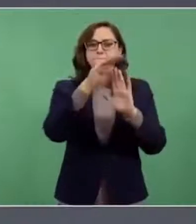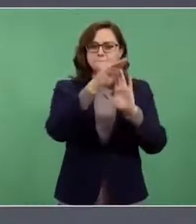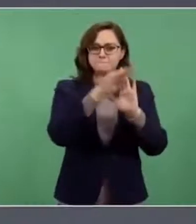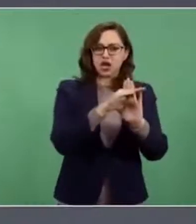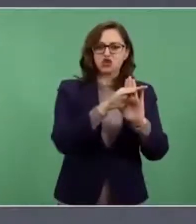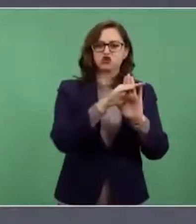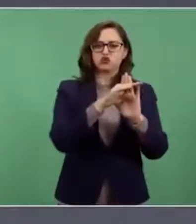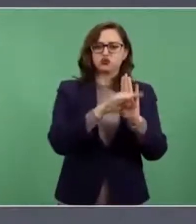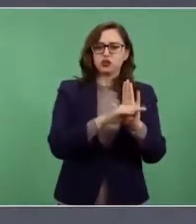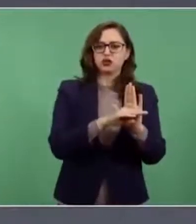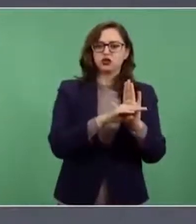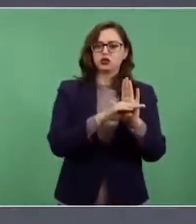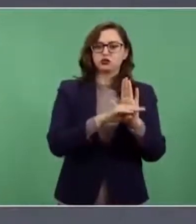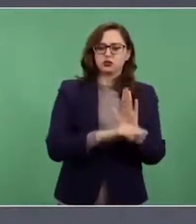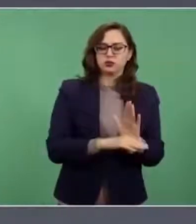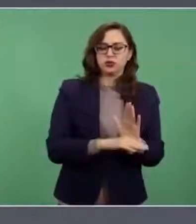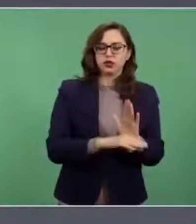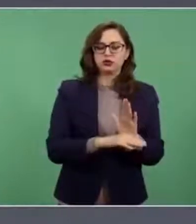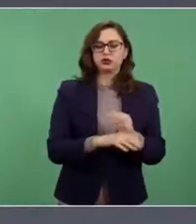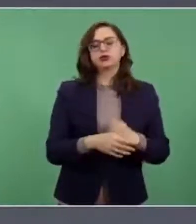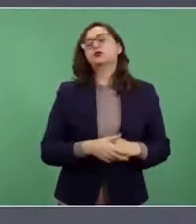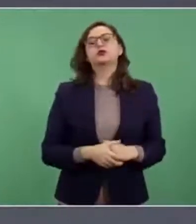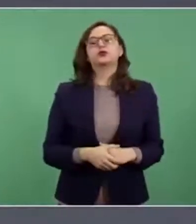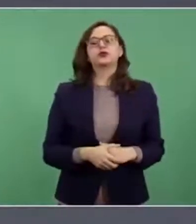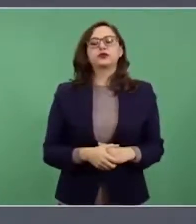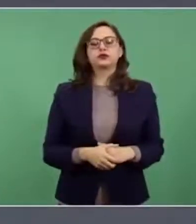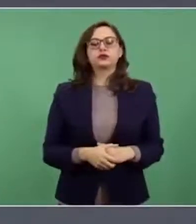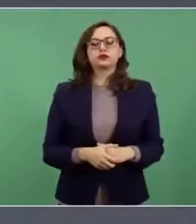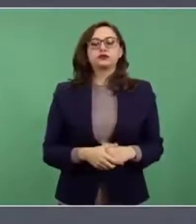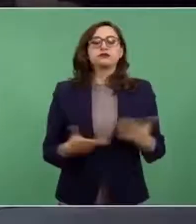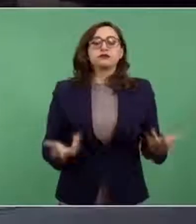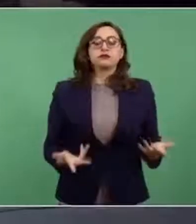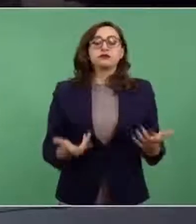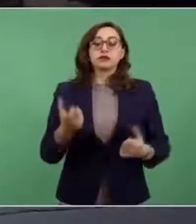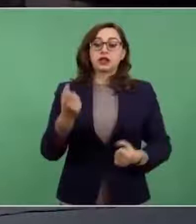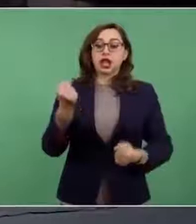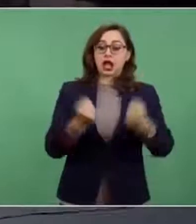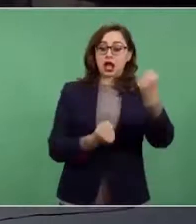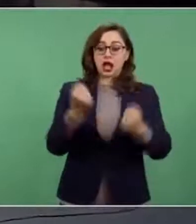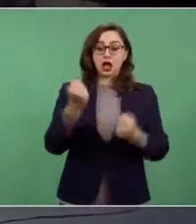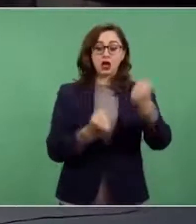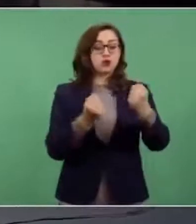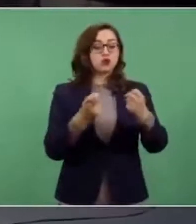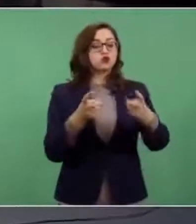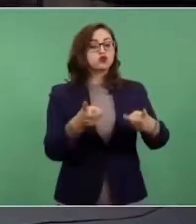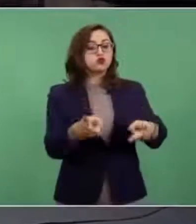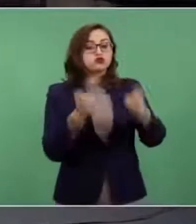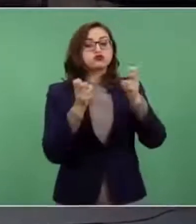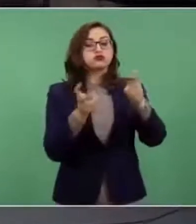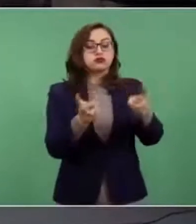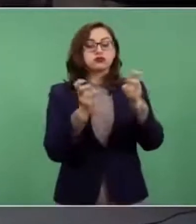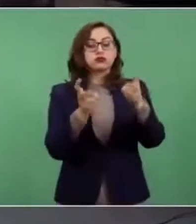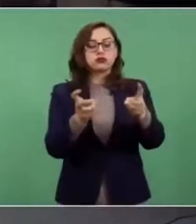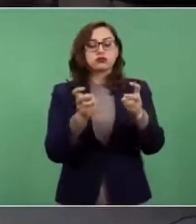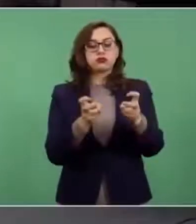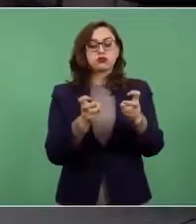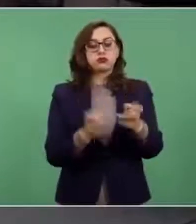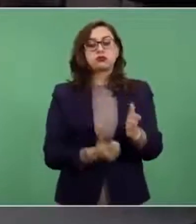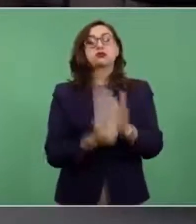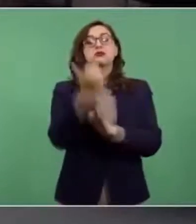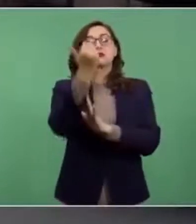delitos, homicidio. En cambio, el robo de vehículo lo hemos